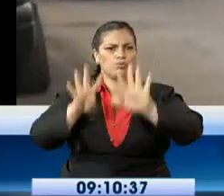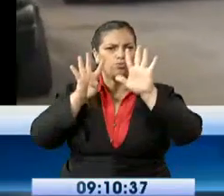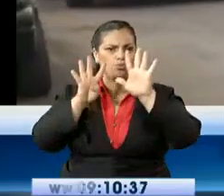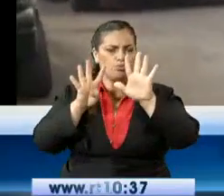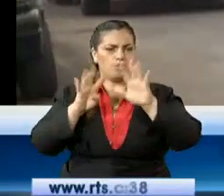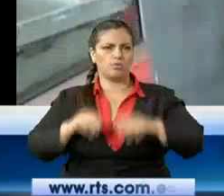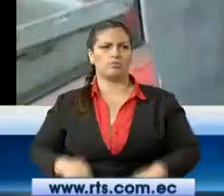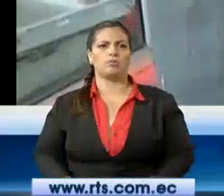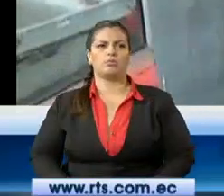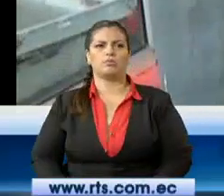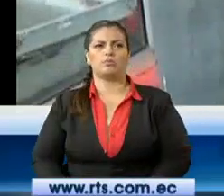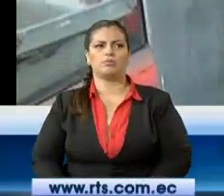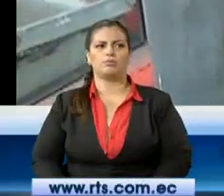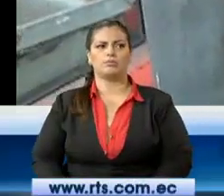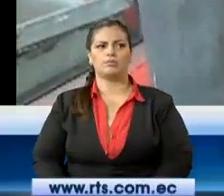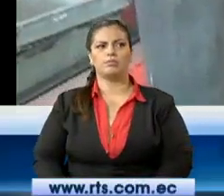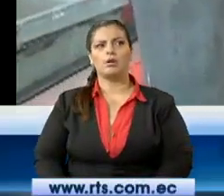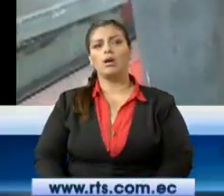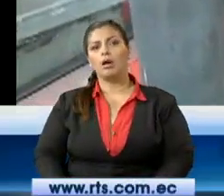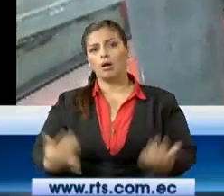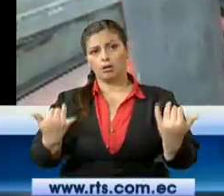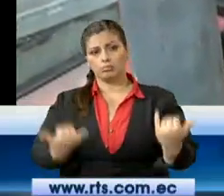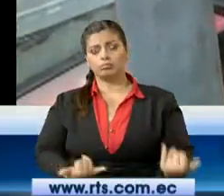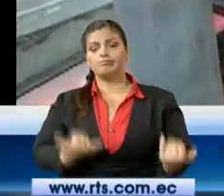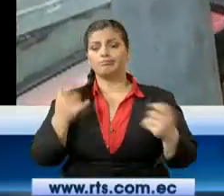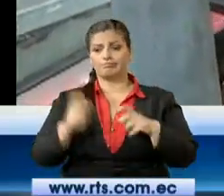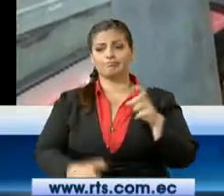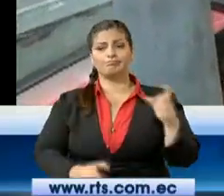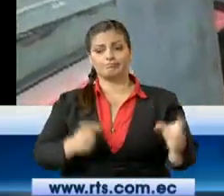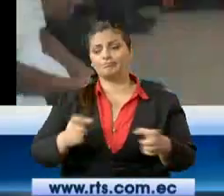sus coterráneos resaltan las cosas buenas y